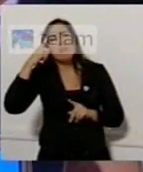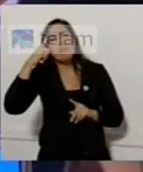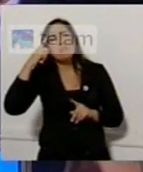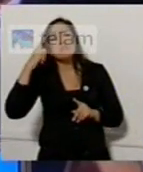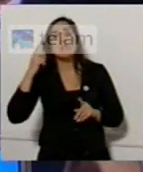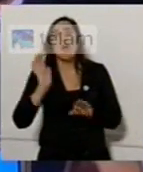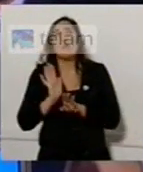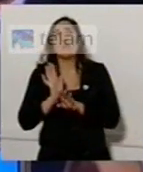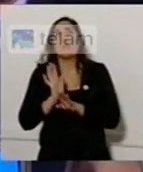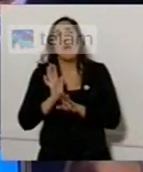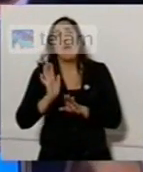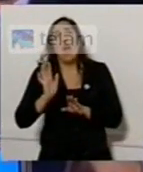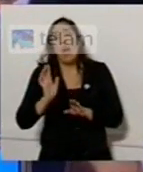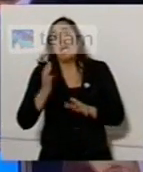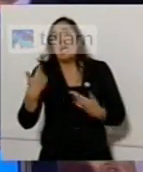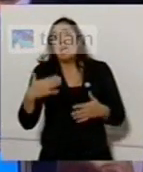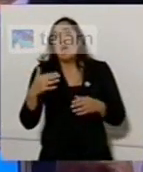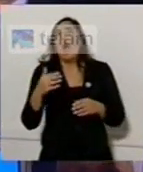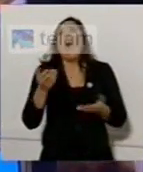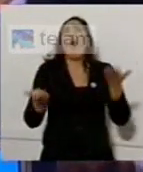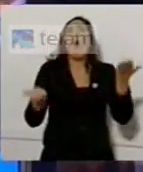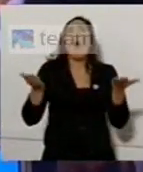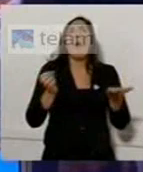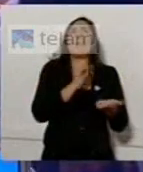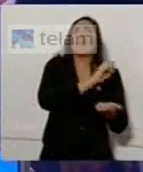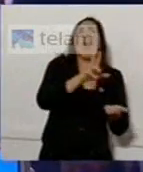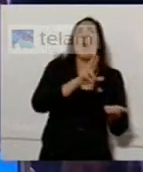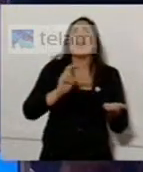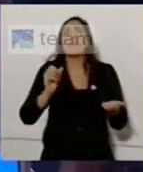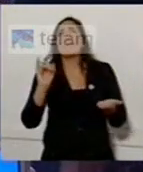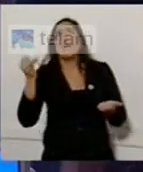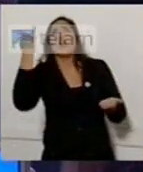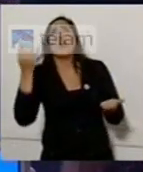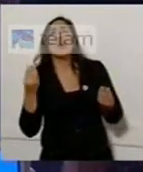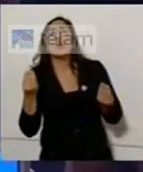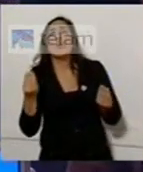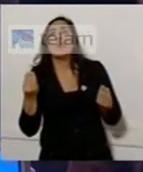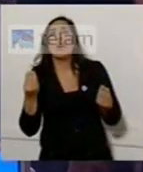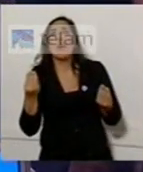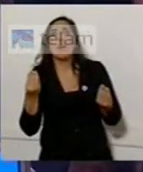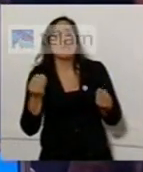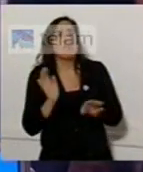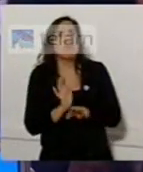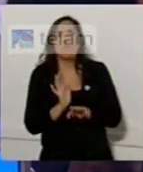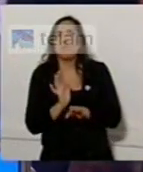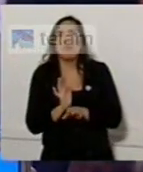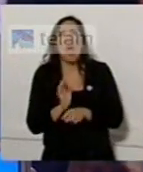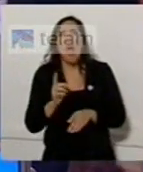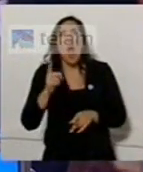tanto peor, tanto mejor. Nunca nadie se equivocó tanto. Es